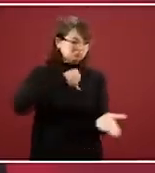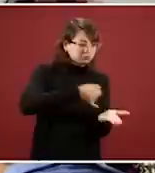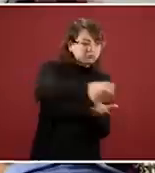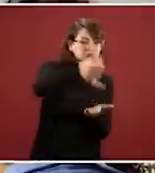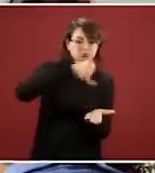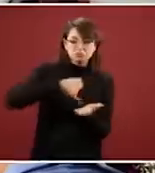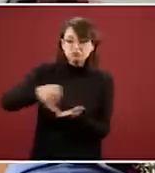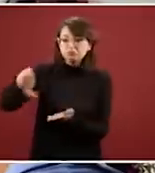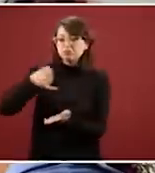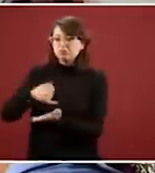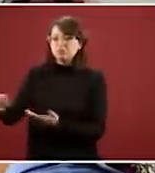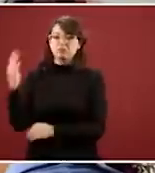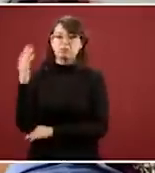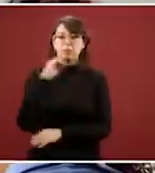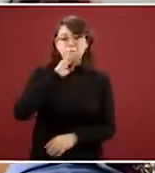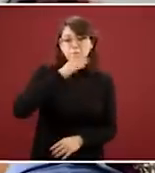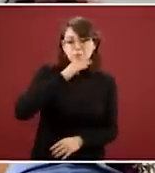haciendo la milpa,